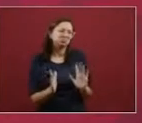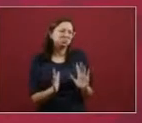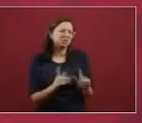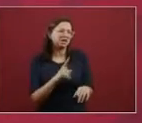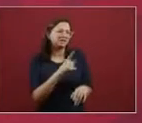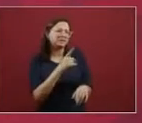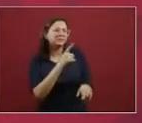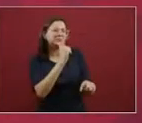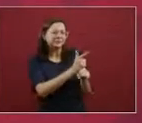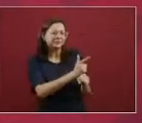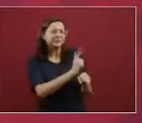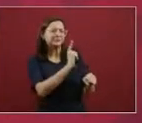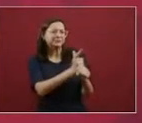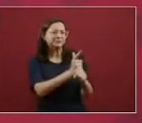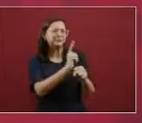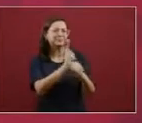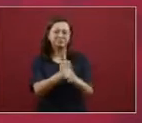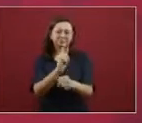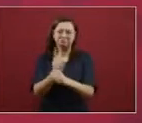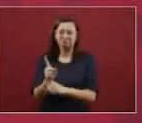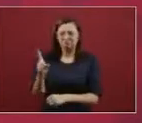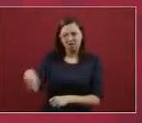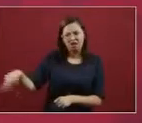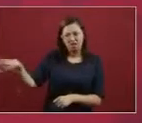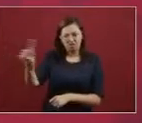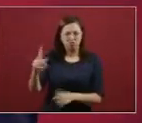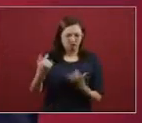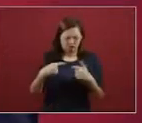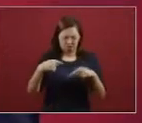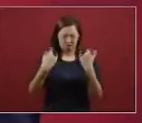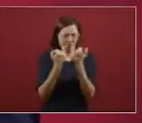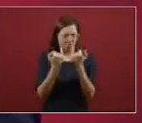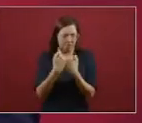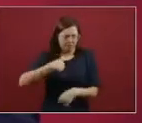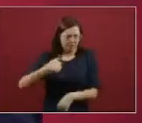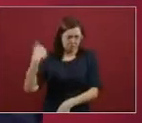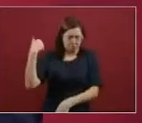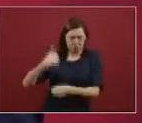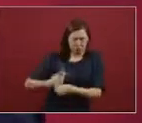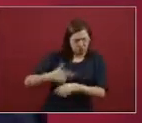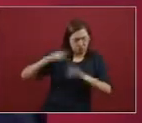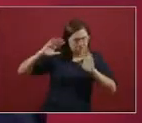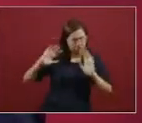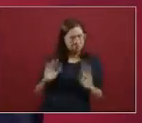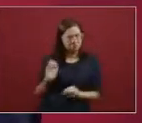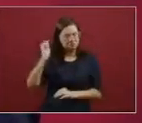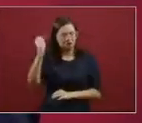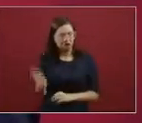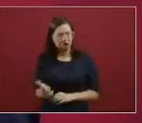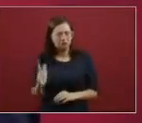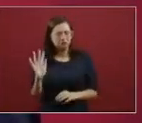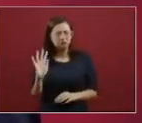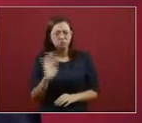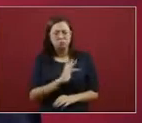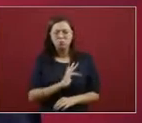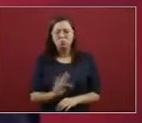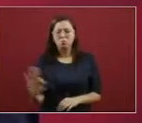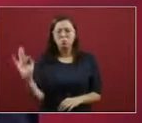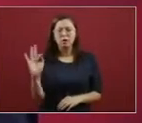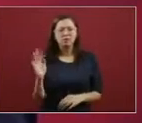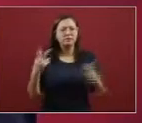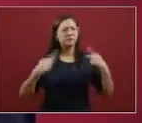lugar que nos pongan tanto a los ciudadanos como a las